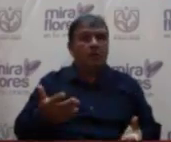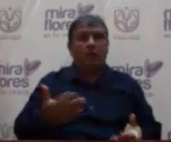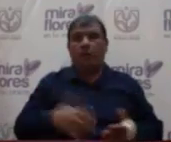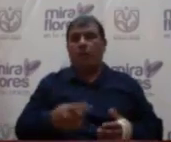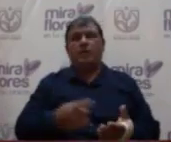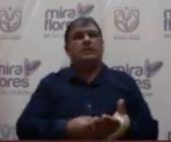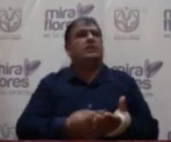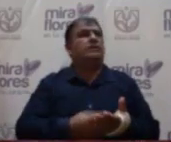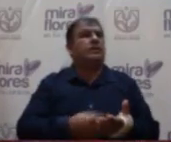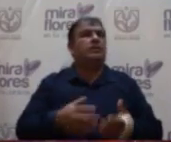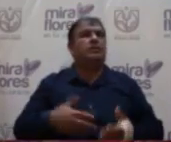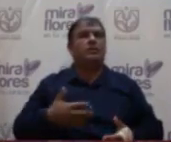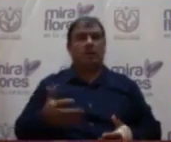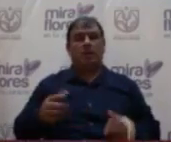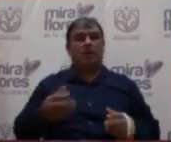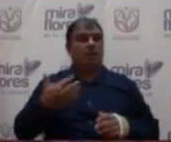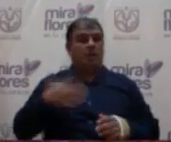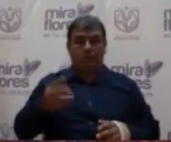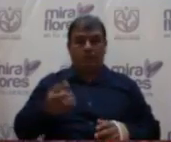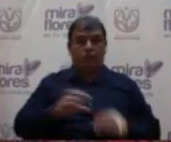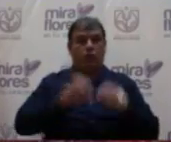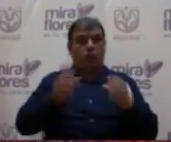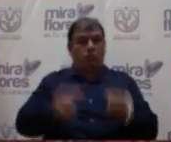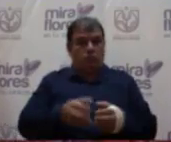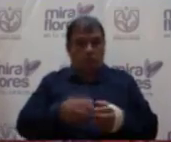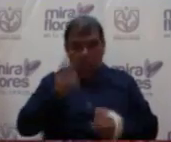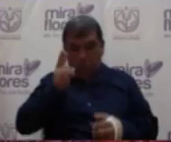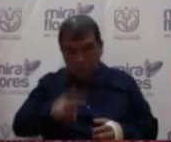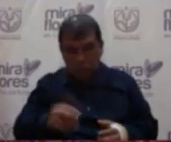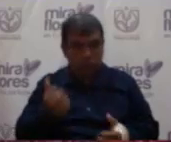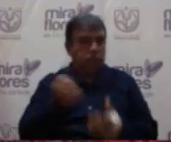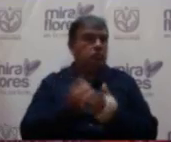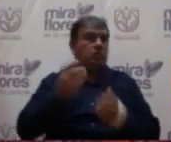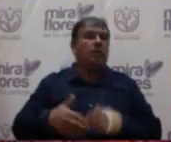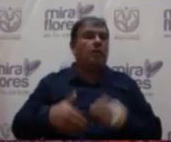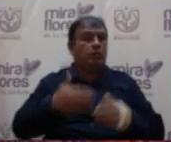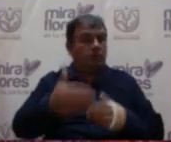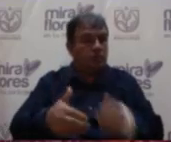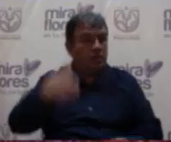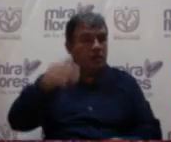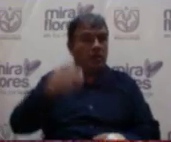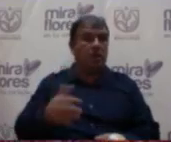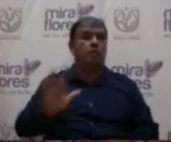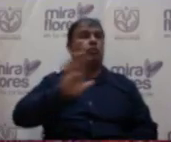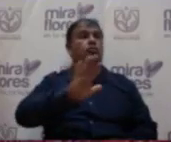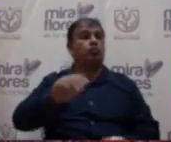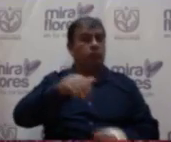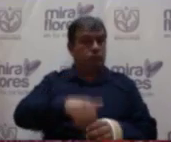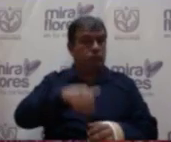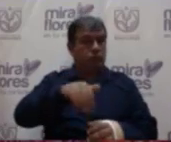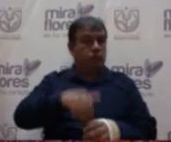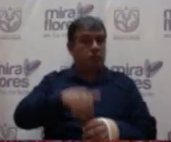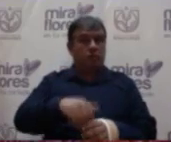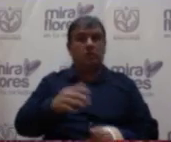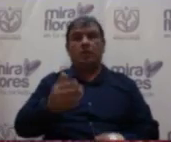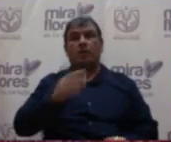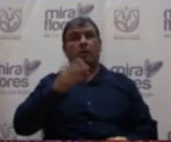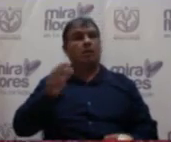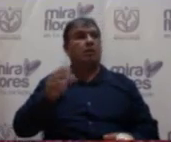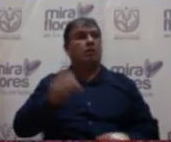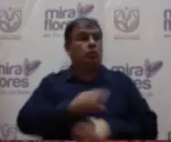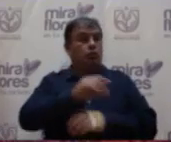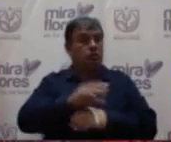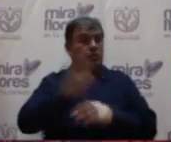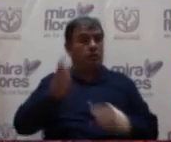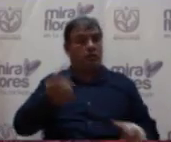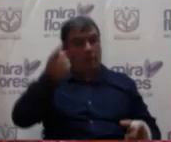Si no tenemos debate, esto viene ya visto en comisiones, vamos a entonces a proceder a su votación. Aquellos miembros que